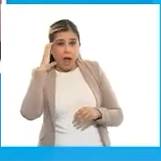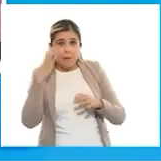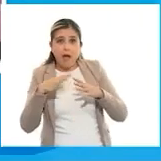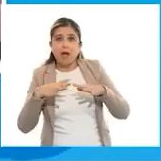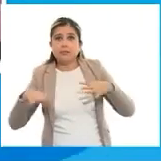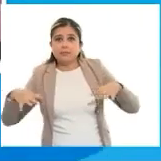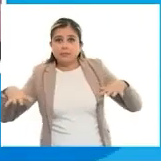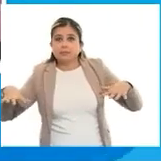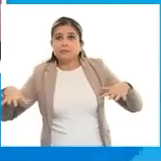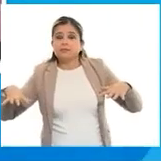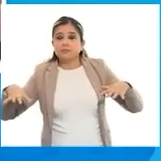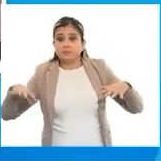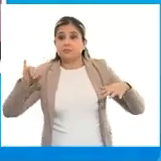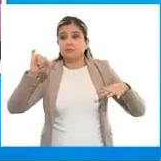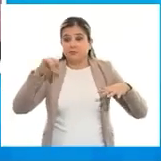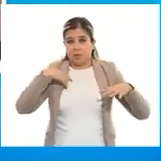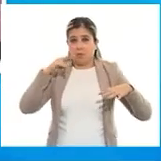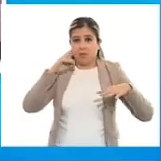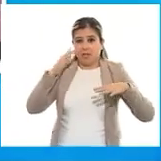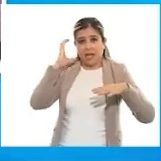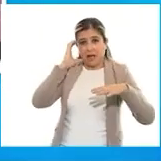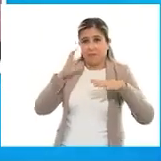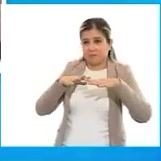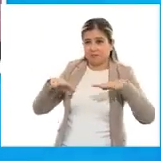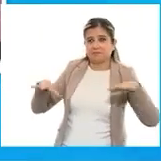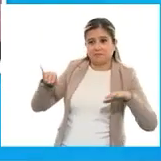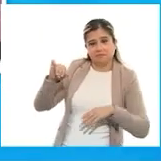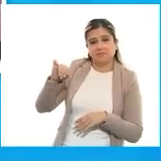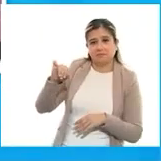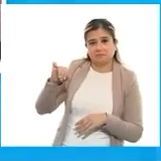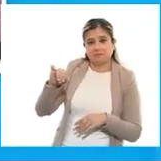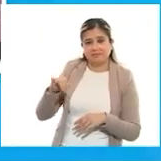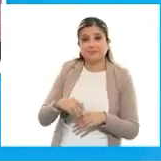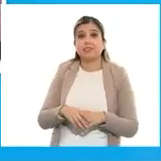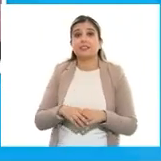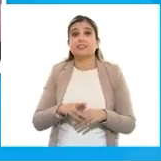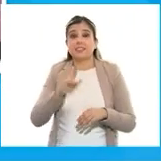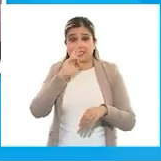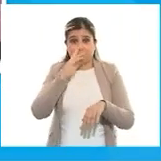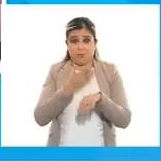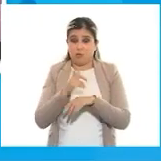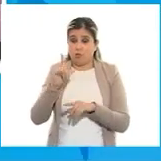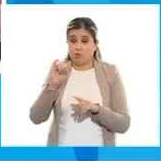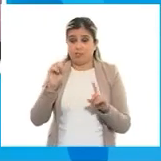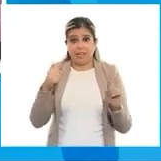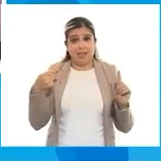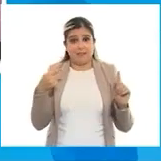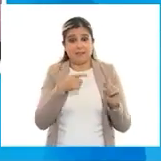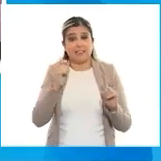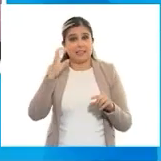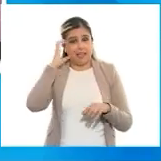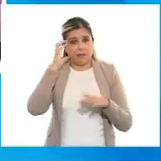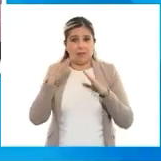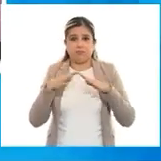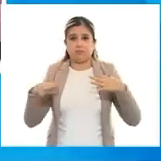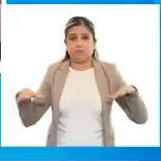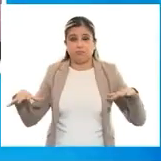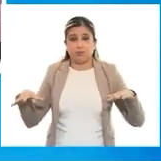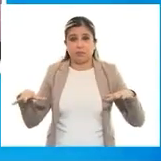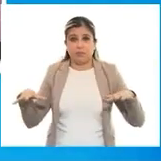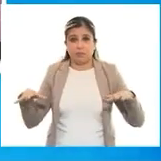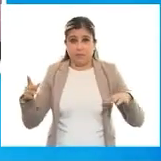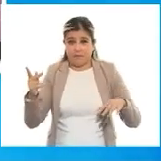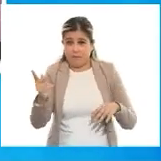¿eh? Yo veo que como que sí está tendiendo su cama. Muy bien. La responsabilidad de Luisa entonces fue tender su cama. La pregunta